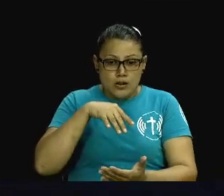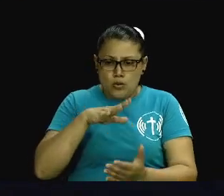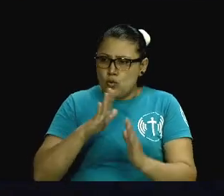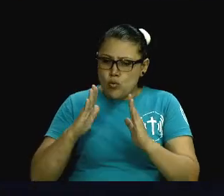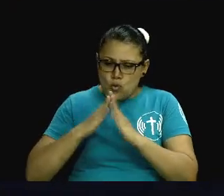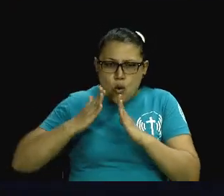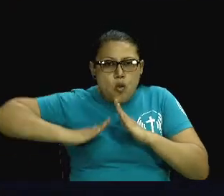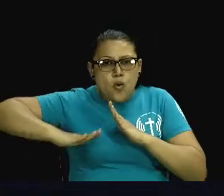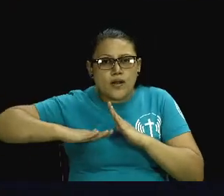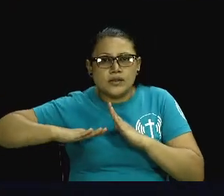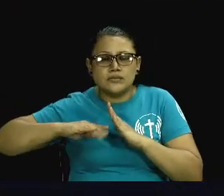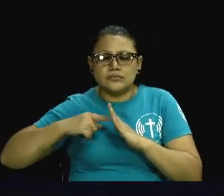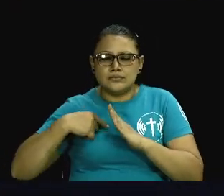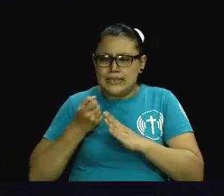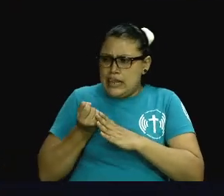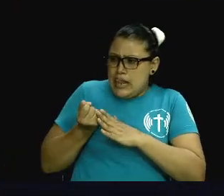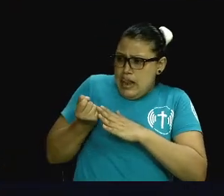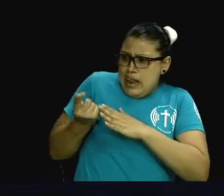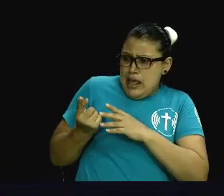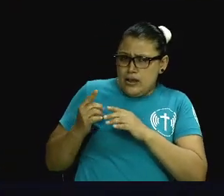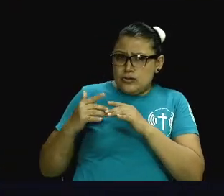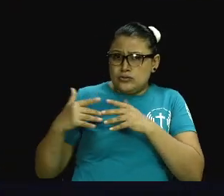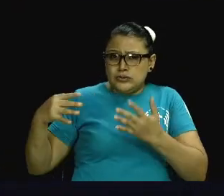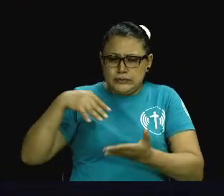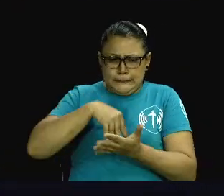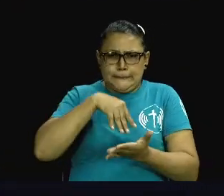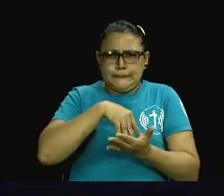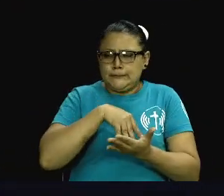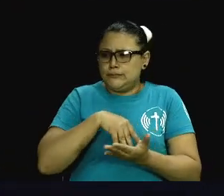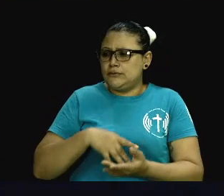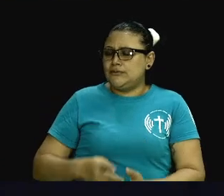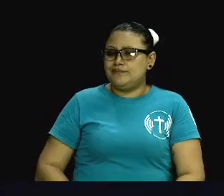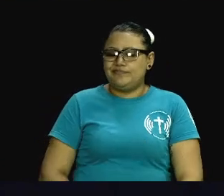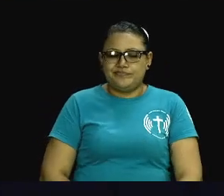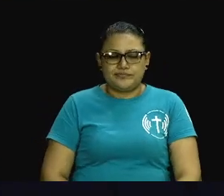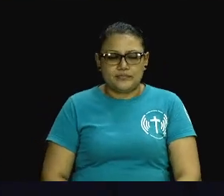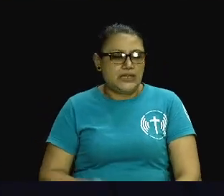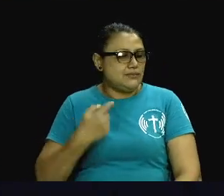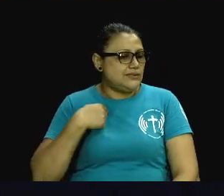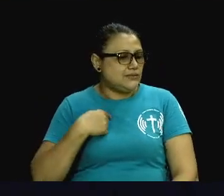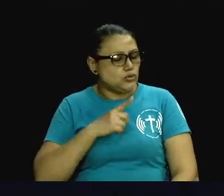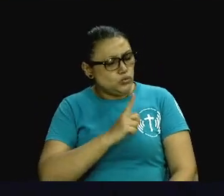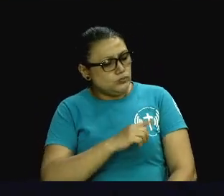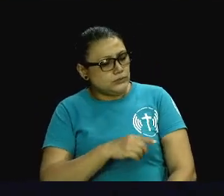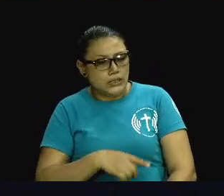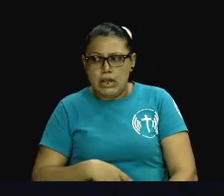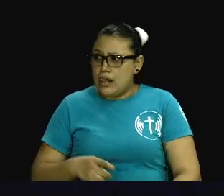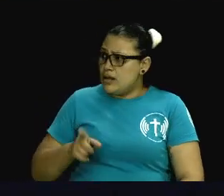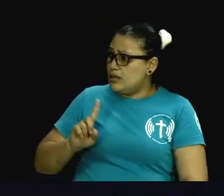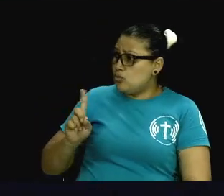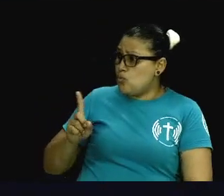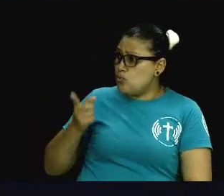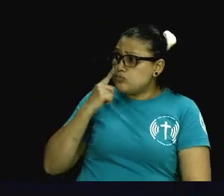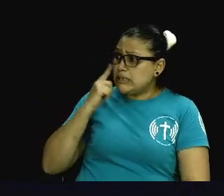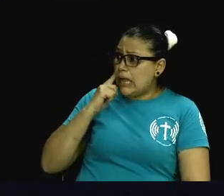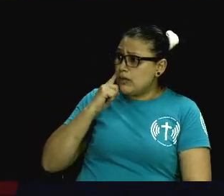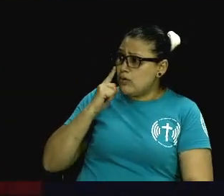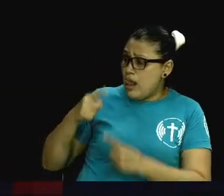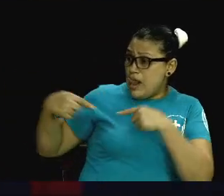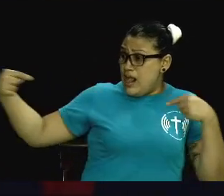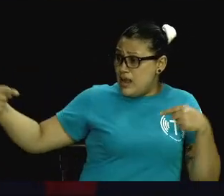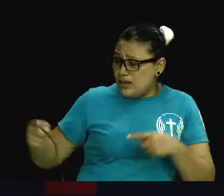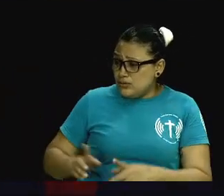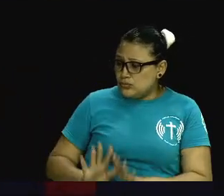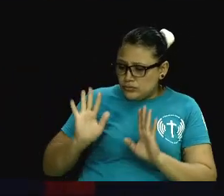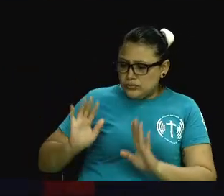ciudad y te va a ir a pie me dijo si yo me voy a ir y me fui y caminando